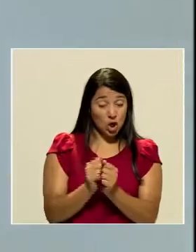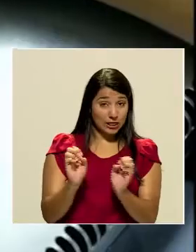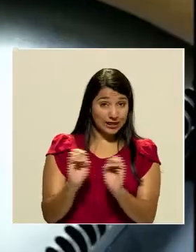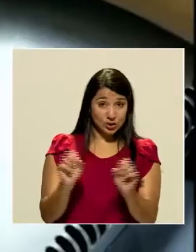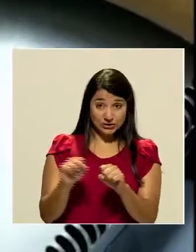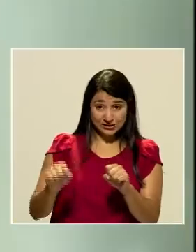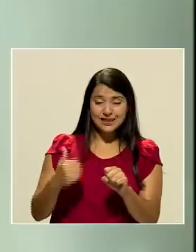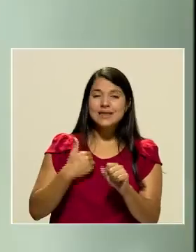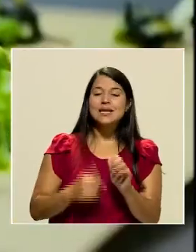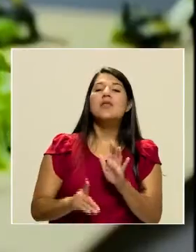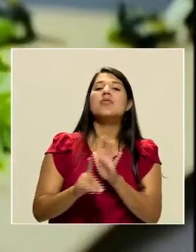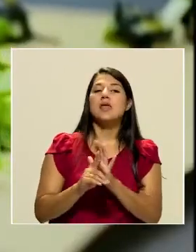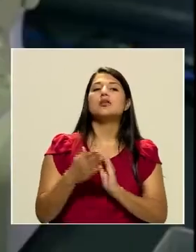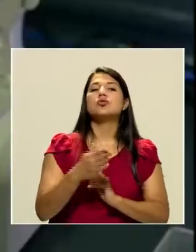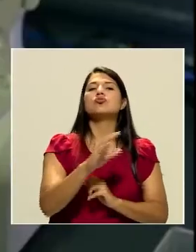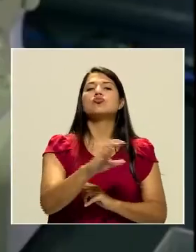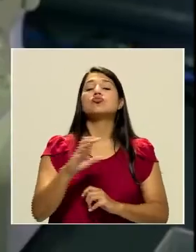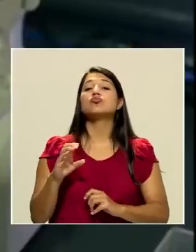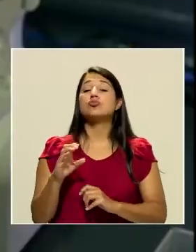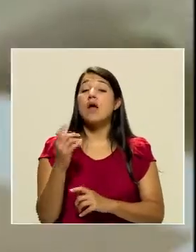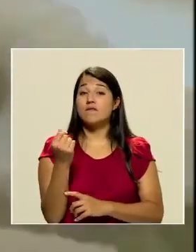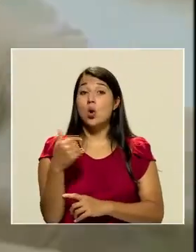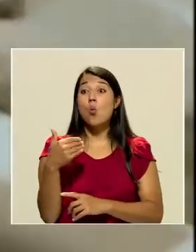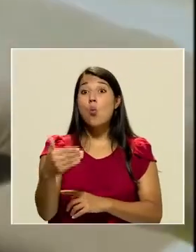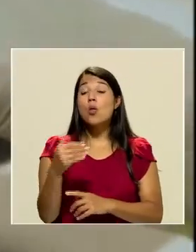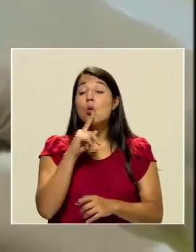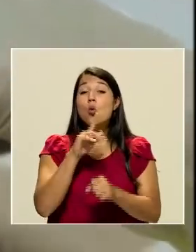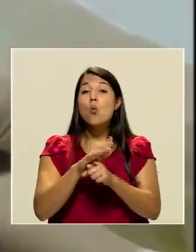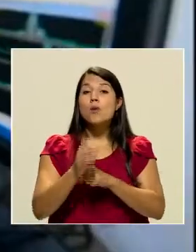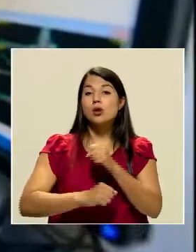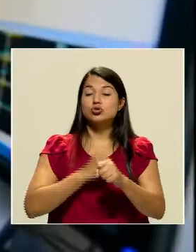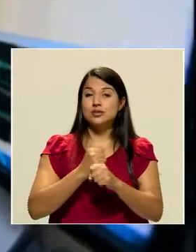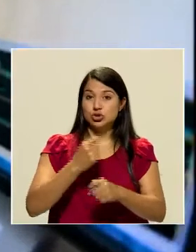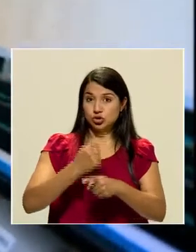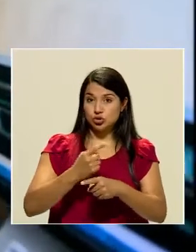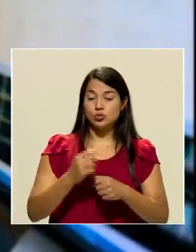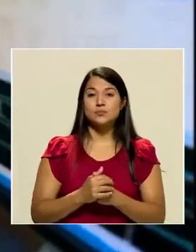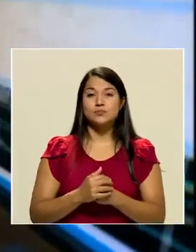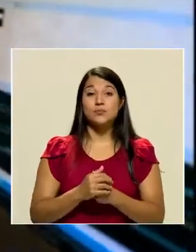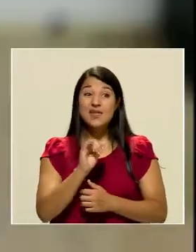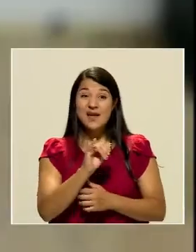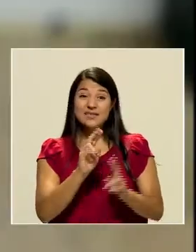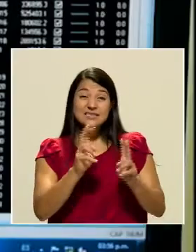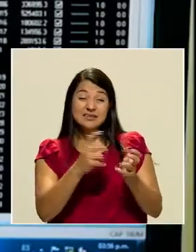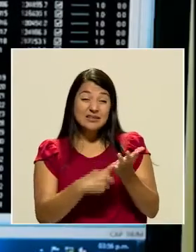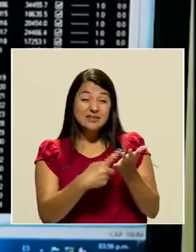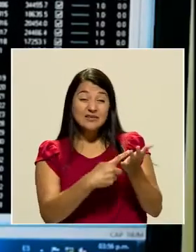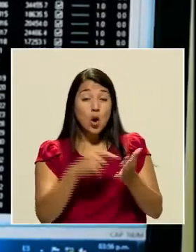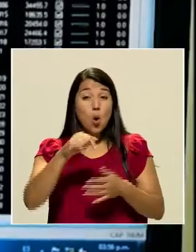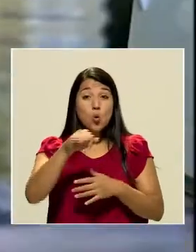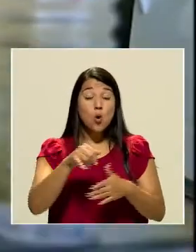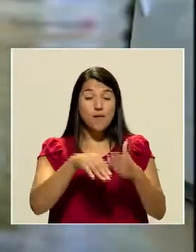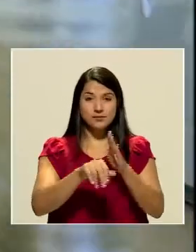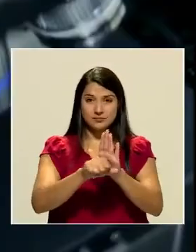tendrá derecho a retirar los fondos de su cuenta individual al cumplir la edad establecida. Este punto generó discusión este jueves en el